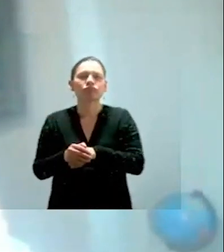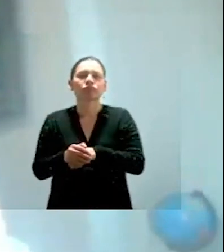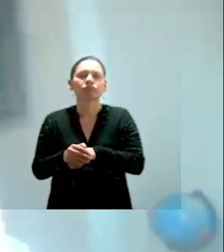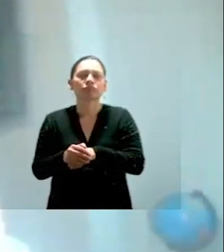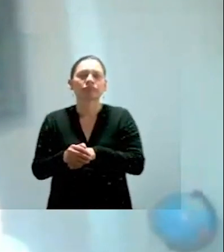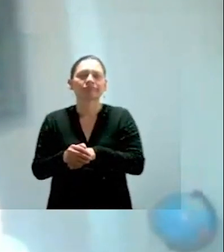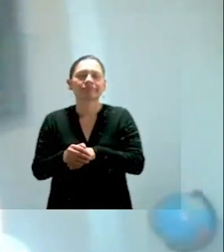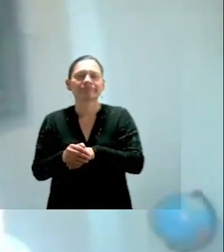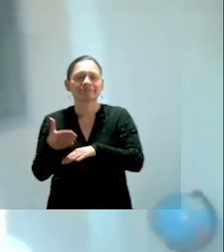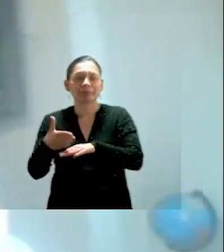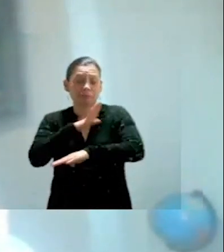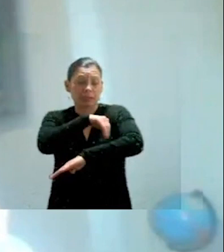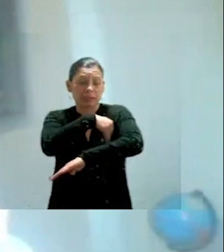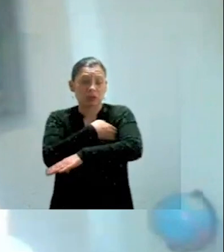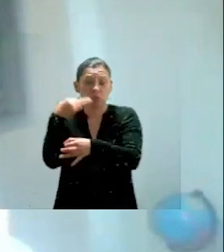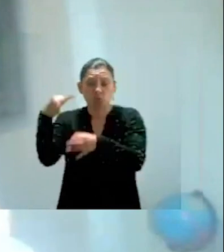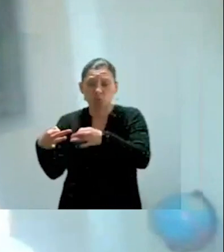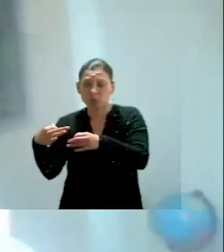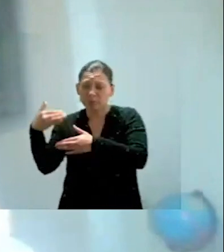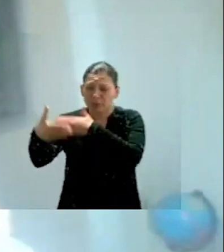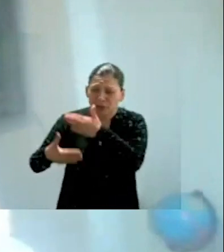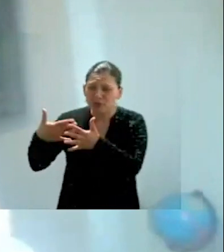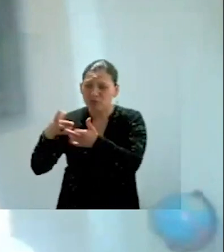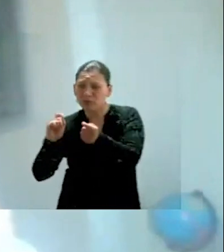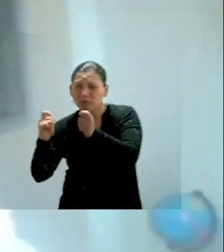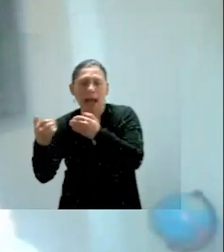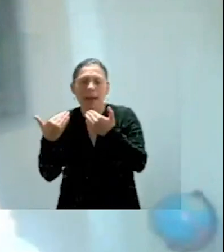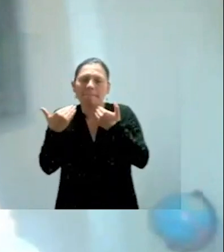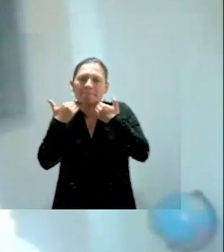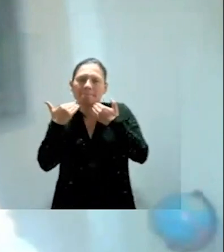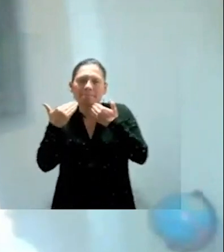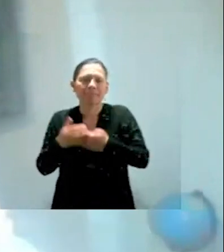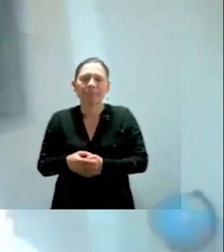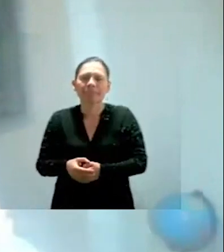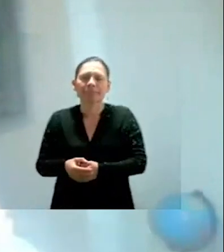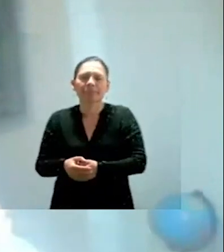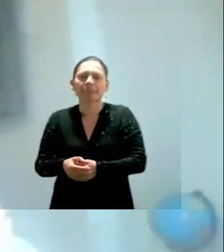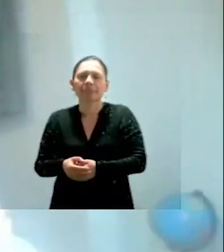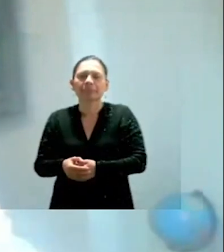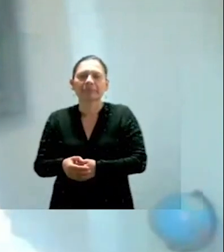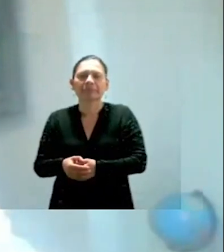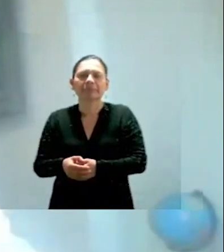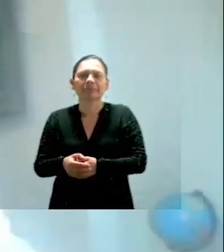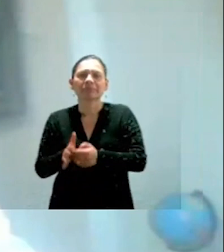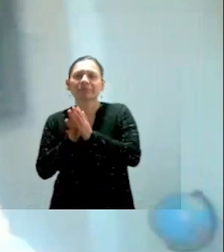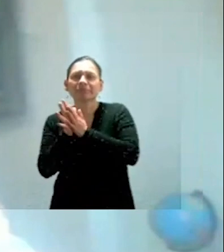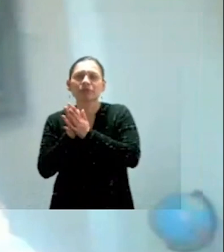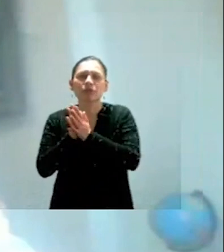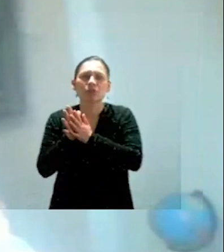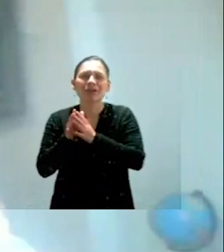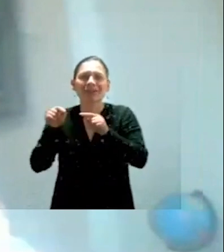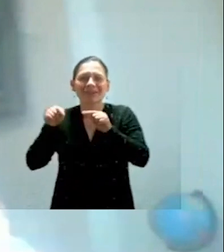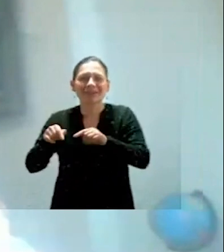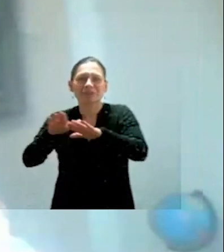si la fiebre está en las sábanas, digamos. No sé si lo que hay que atacar y fortalecer son los mecanismos de desacato de la